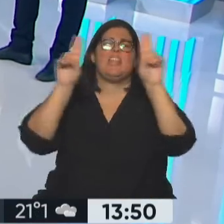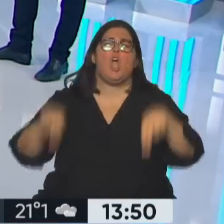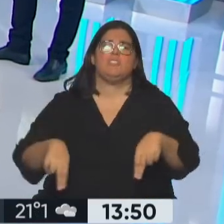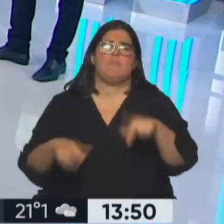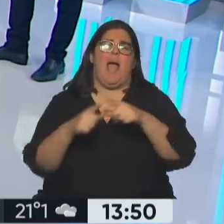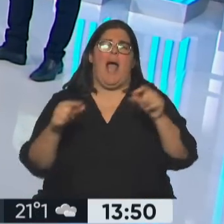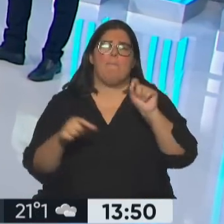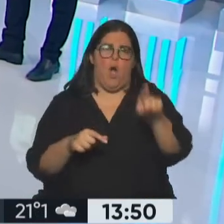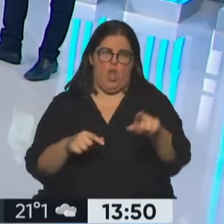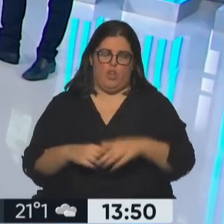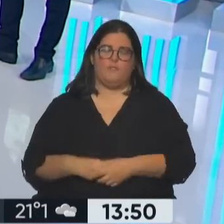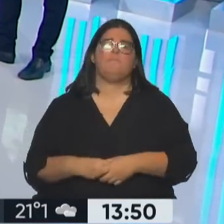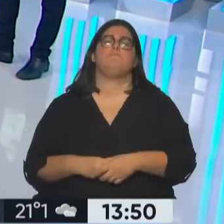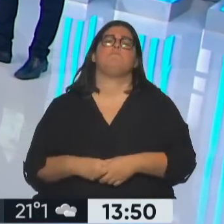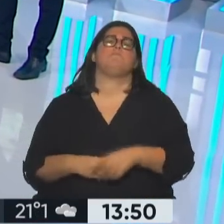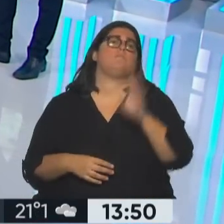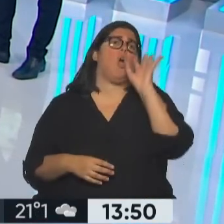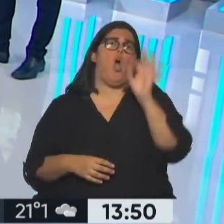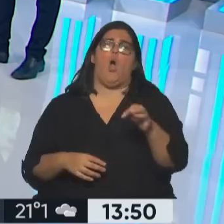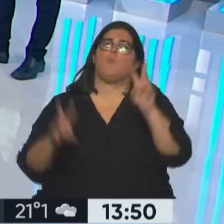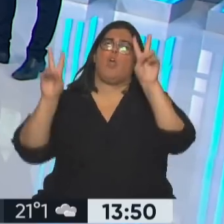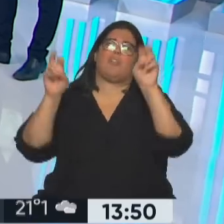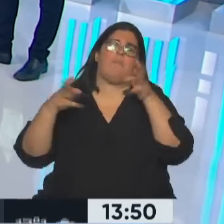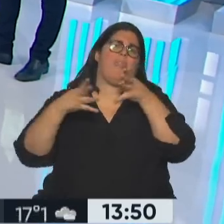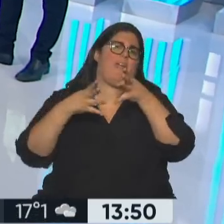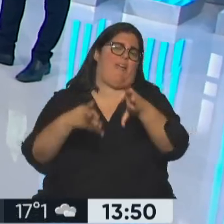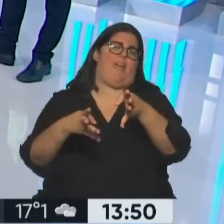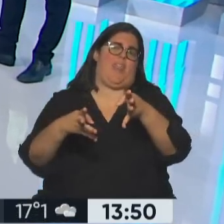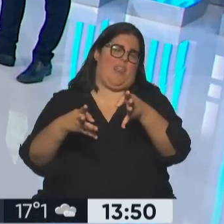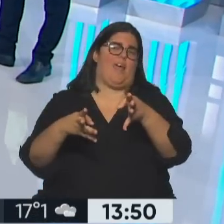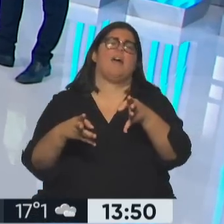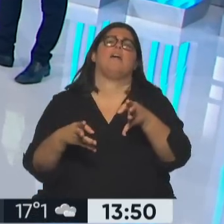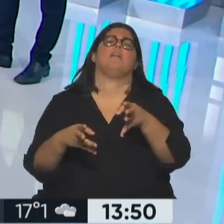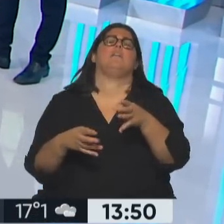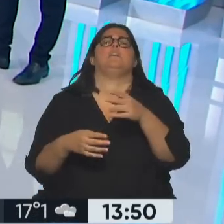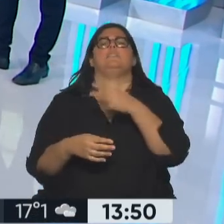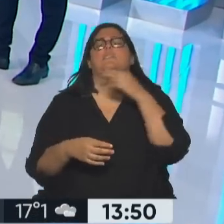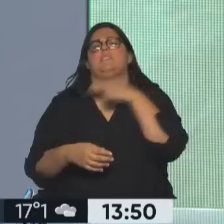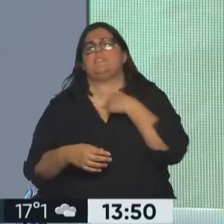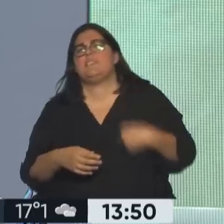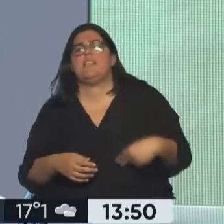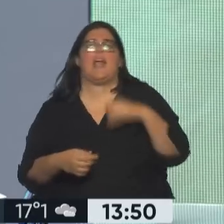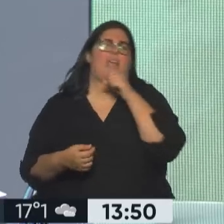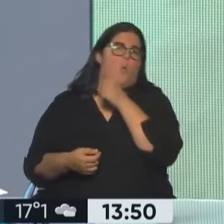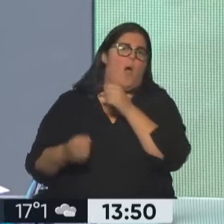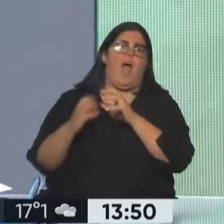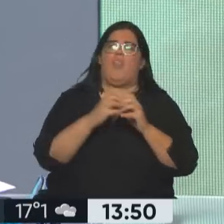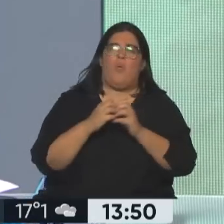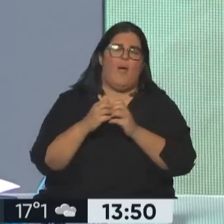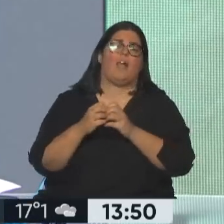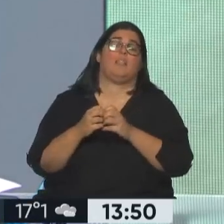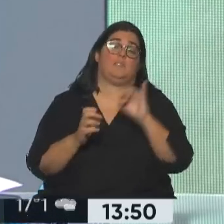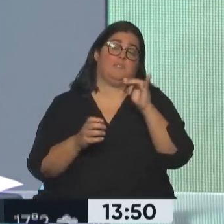la cuestión de la guerra en la agenda de trabajo, China, Taiwán, en la agenda de las discusiones. Sí, un apoyo explícito